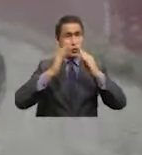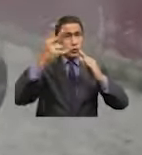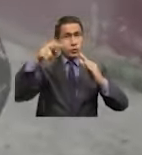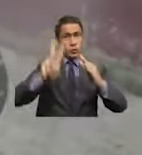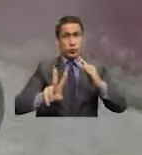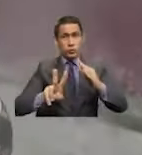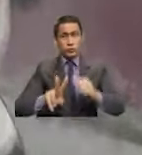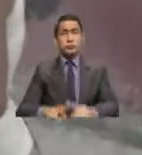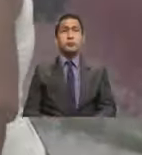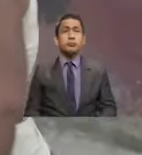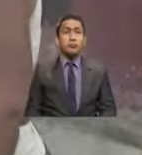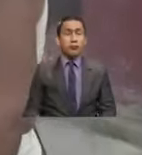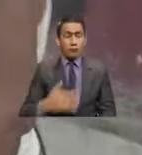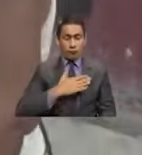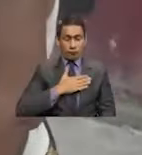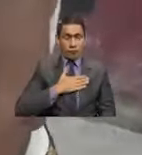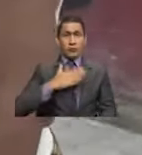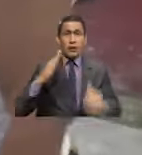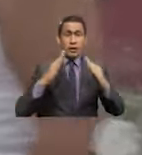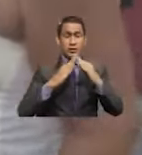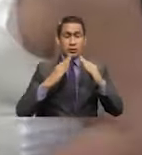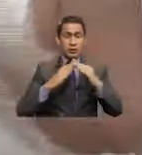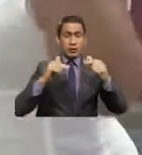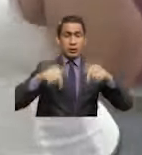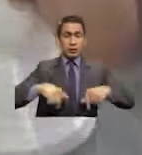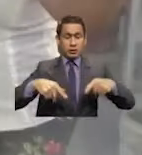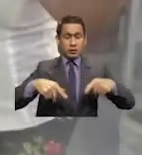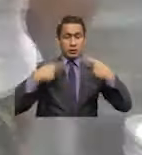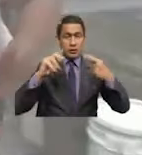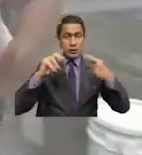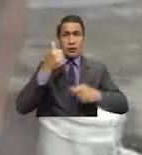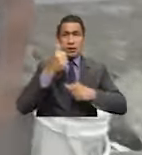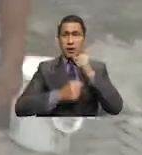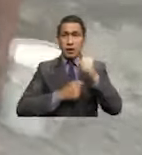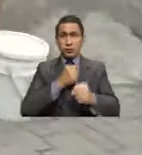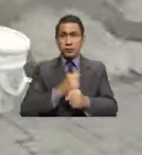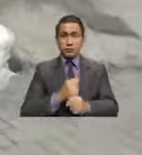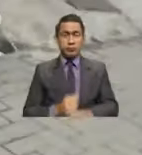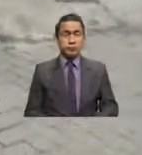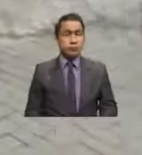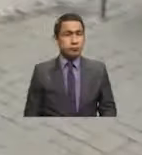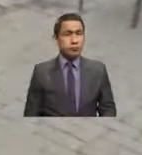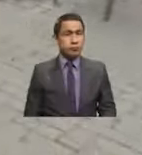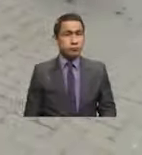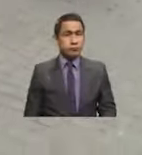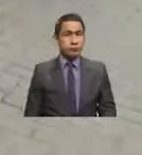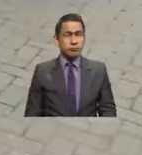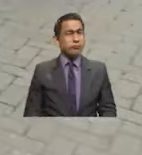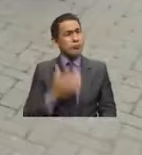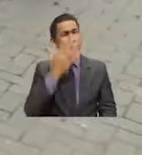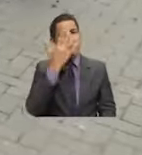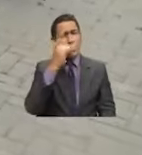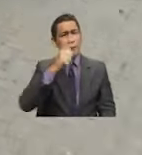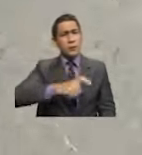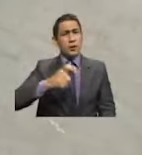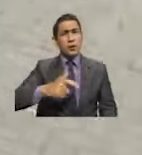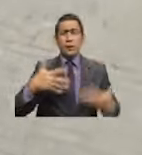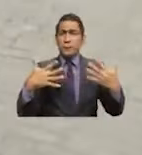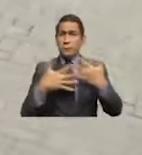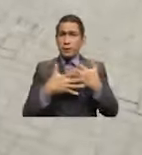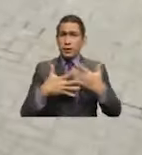nada. Esta es mi casa, 10 años llevo aquí viviendo y con el favor de Dios no me ha pasado nada. ¿Por qué la gente tiene miedo? Porque